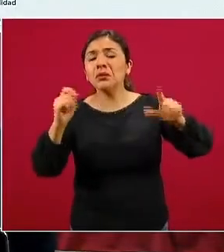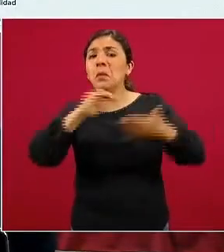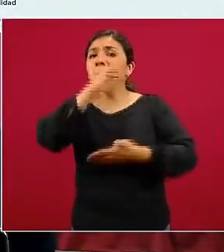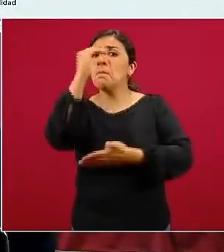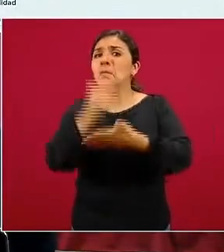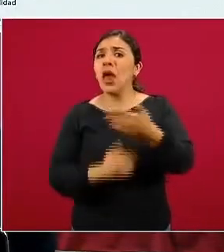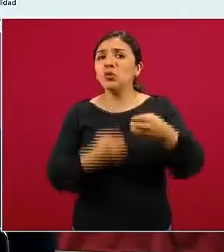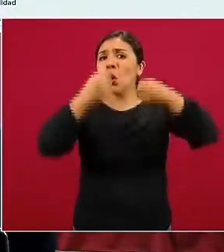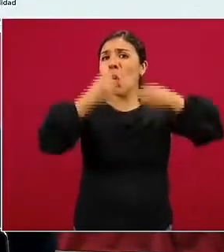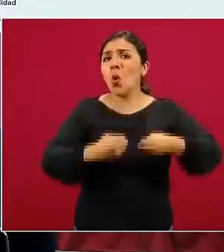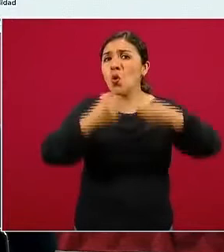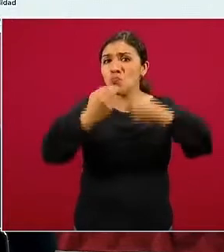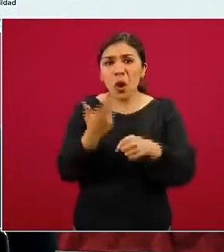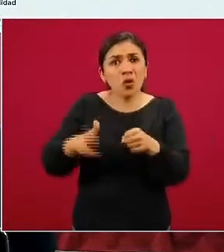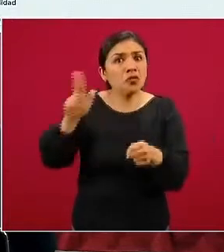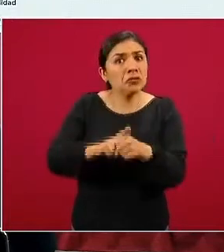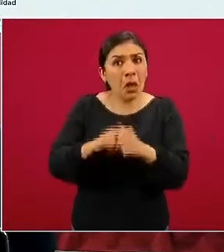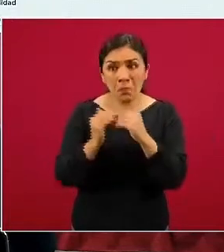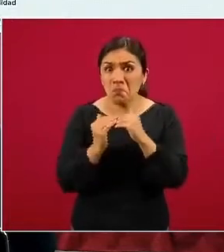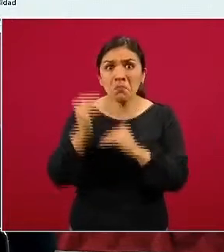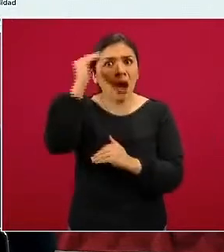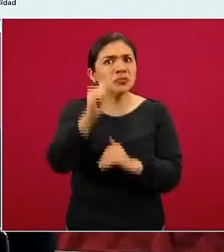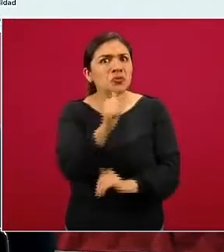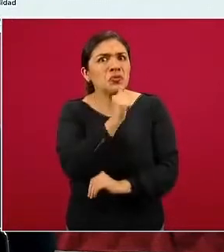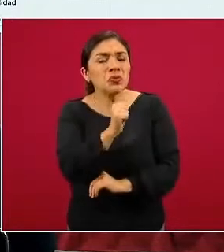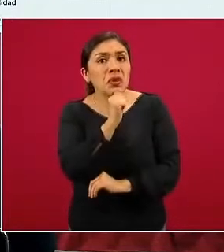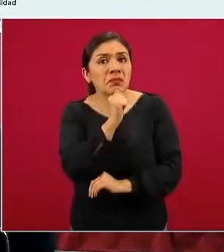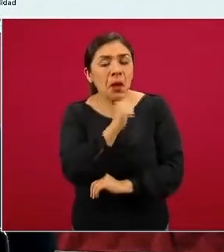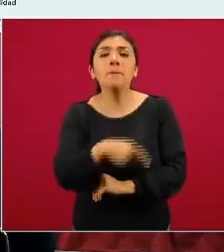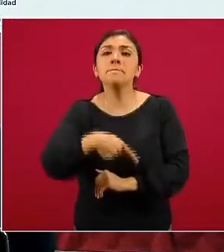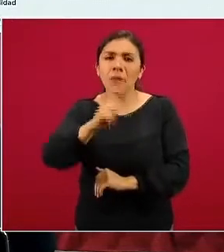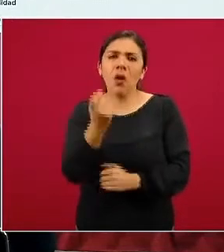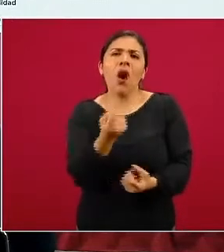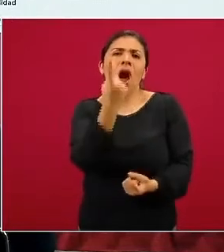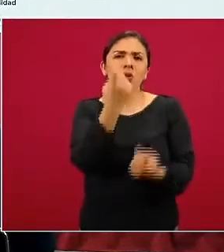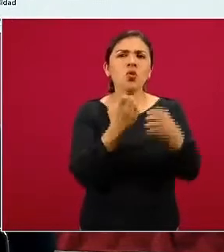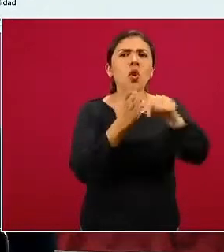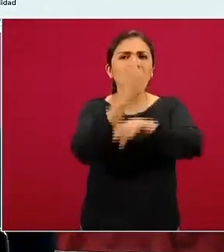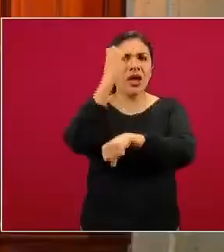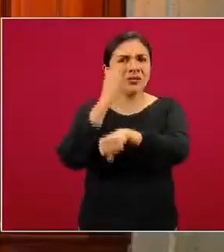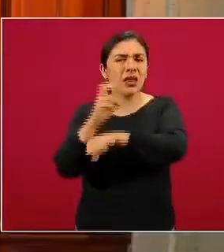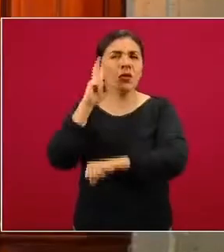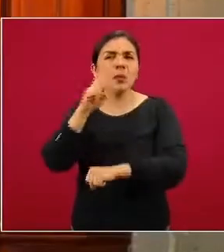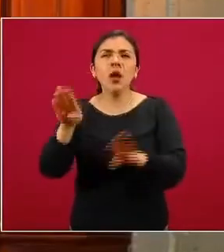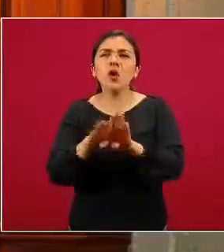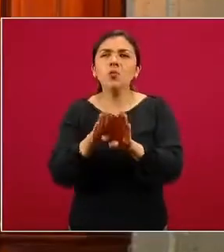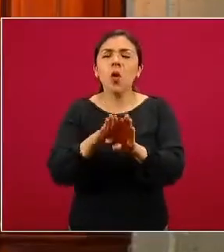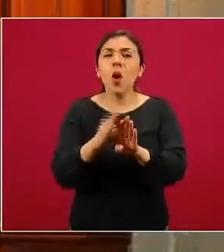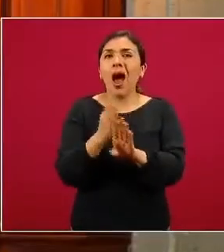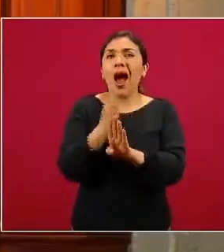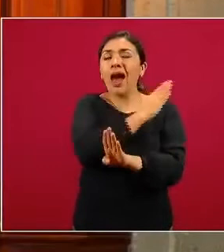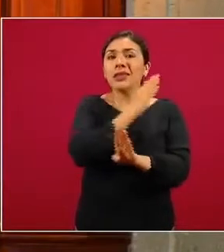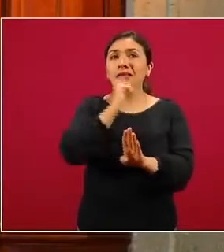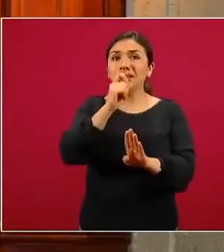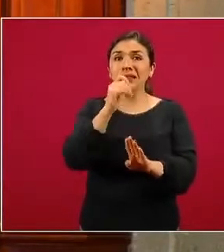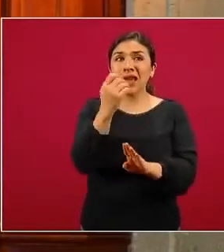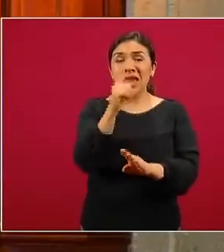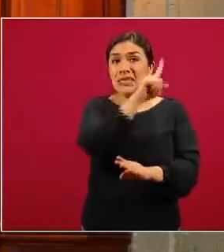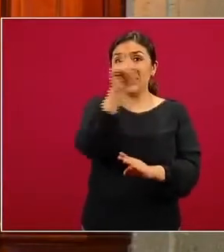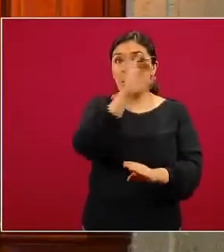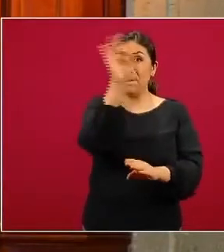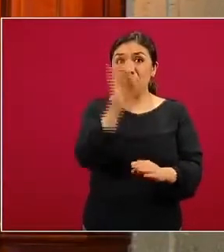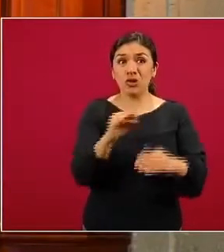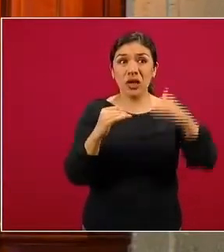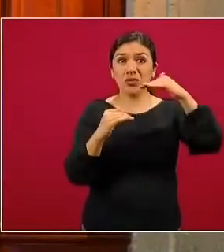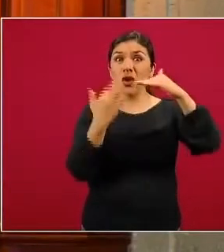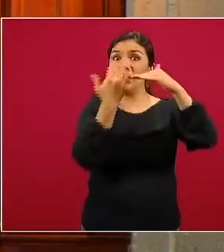disminución, no al incremento, y aún así estados que veíamos que habían sobrepasado por ejemplo, la mitad de sus camas ocupadas.